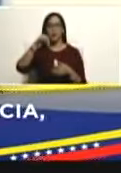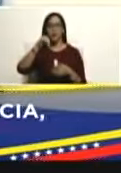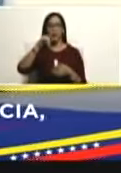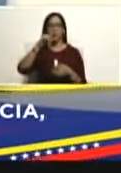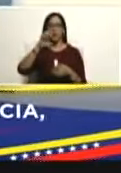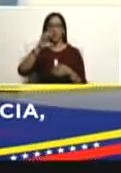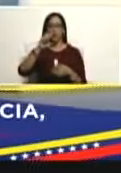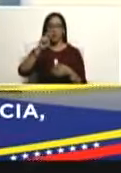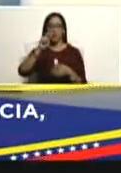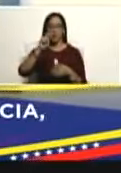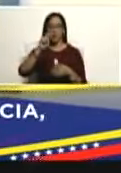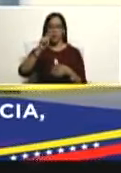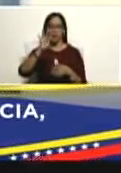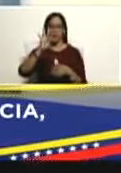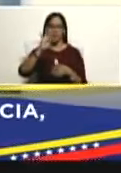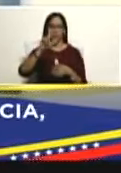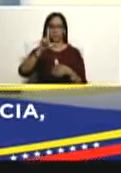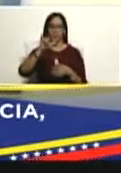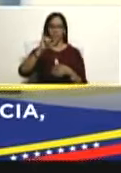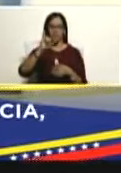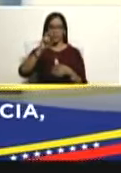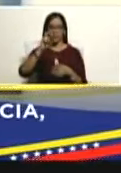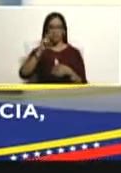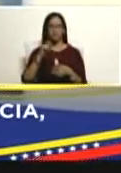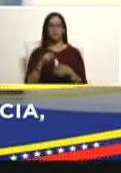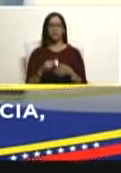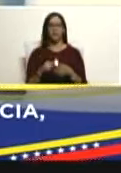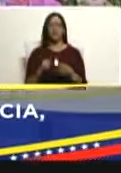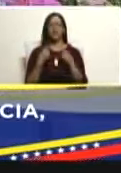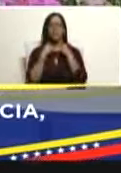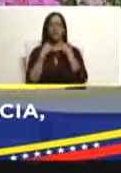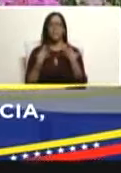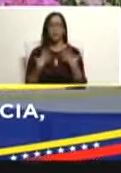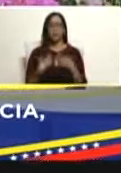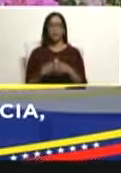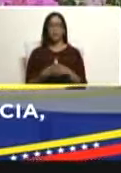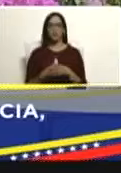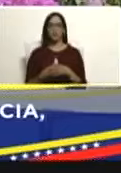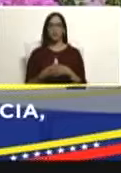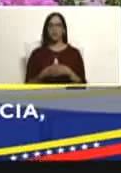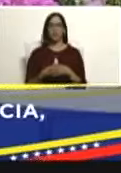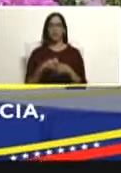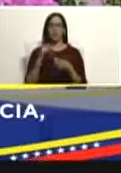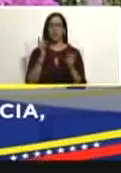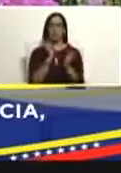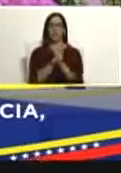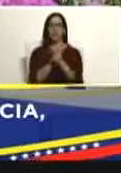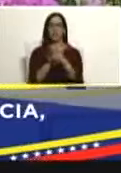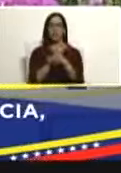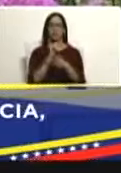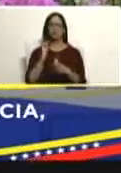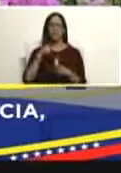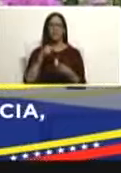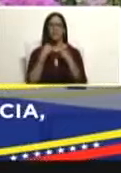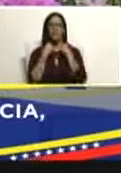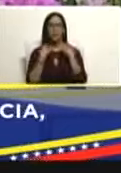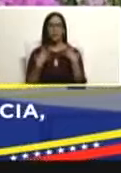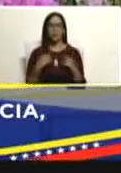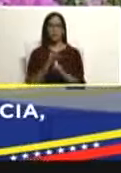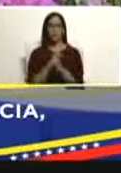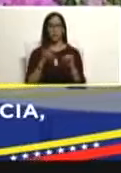que ahora son famosas, pero ahora son más famosas las novelas y las series en TikTok. Fin de